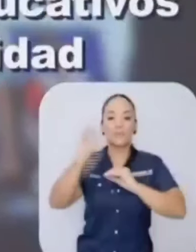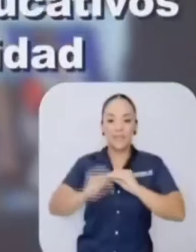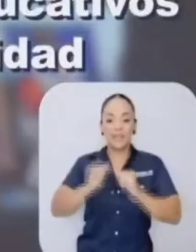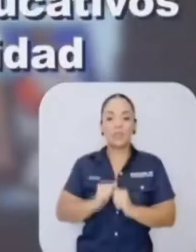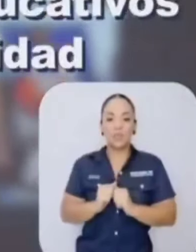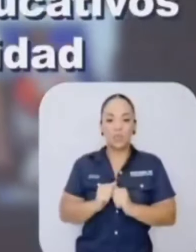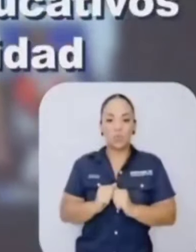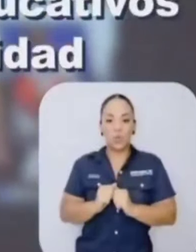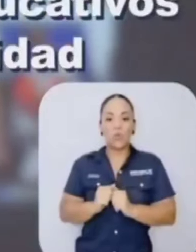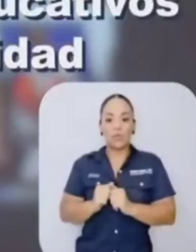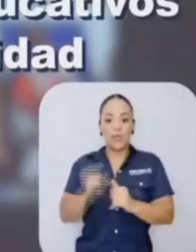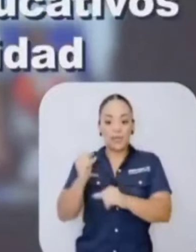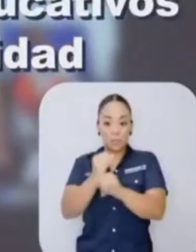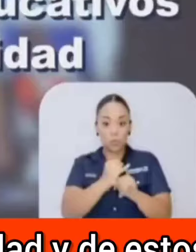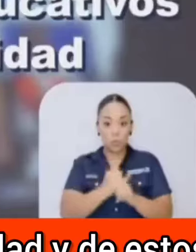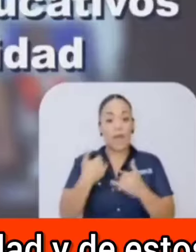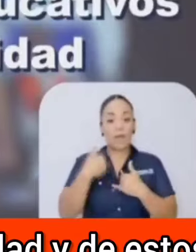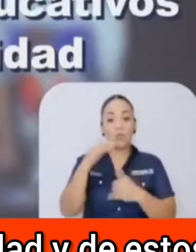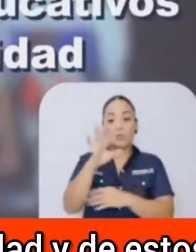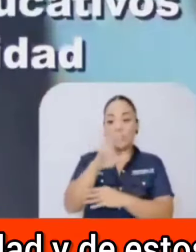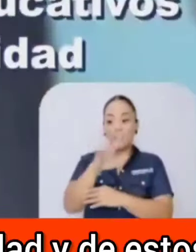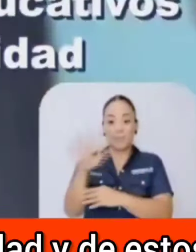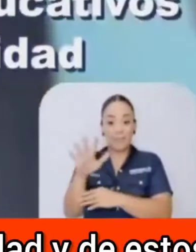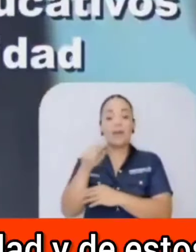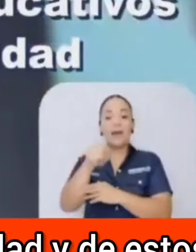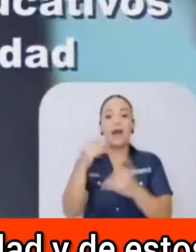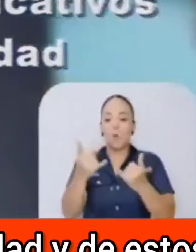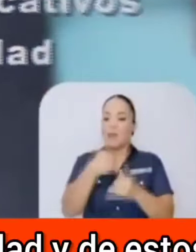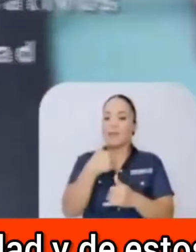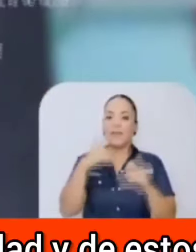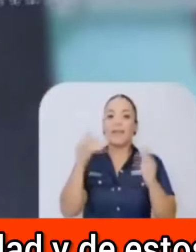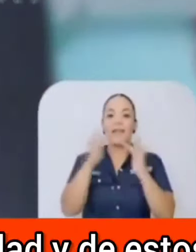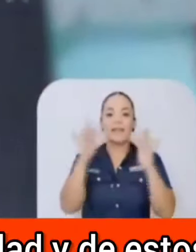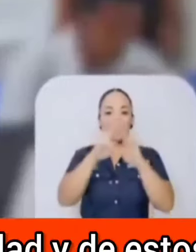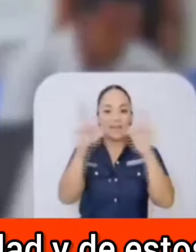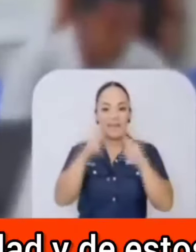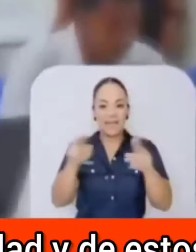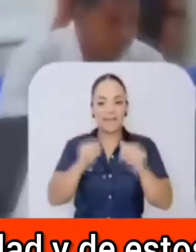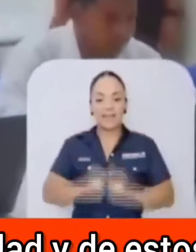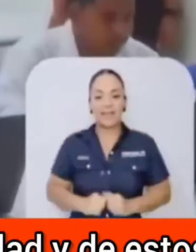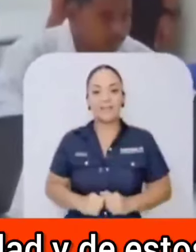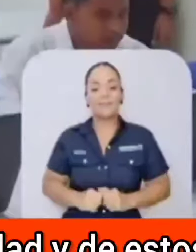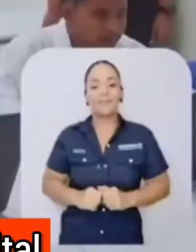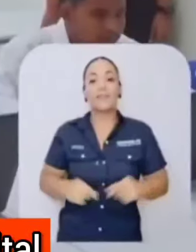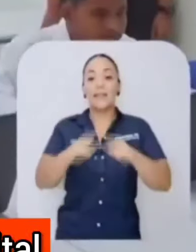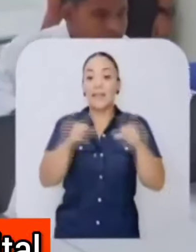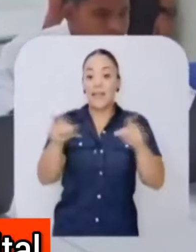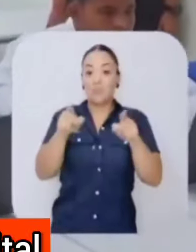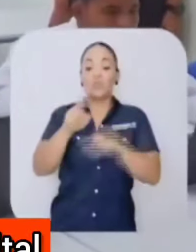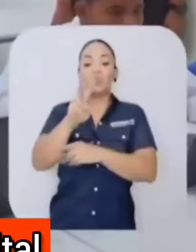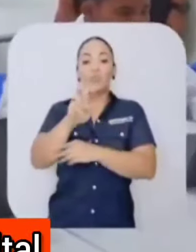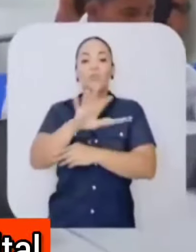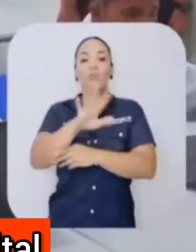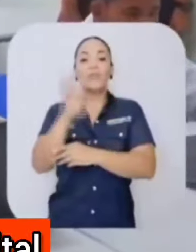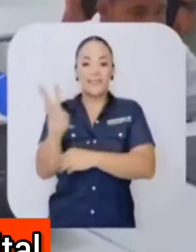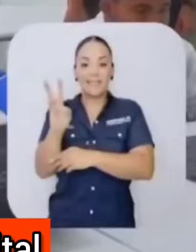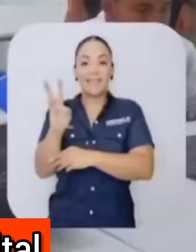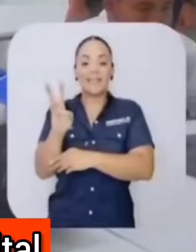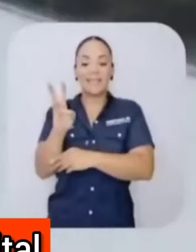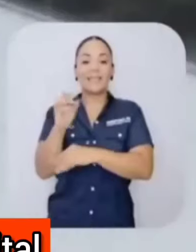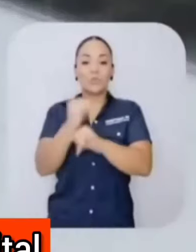99,36% de los 950 centros educativos ya cuentan con conectividad y de estos,